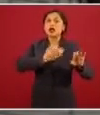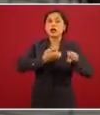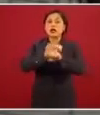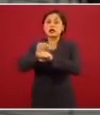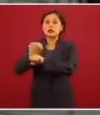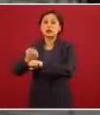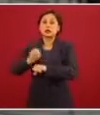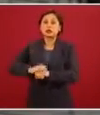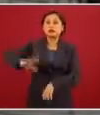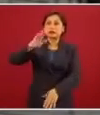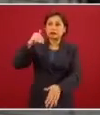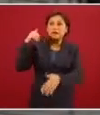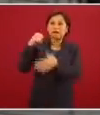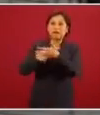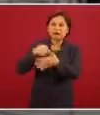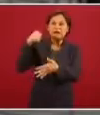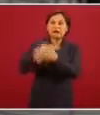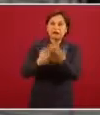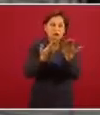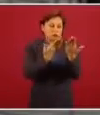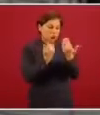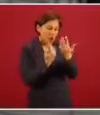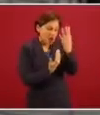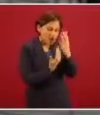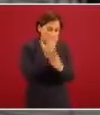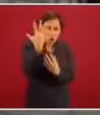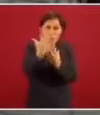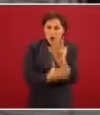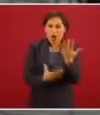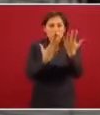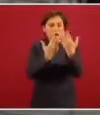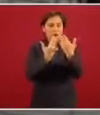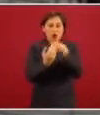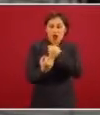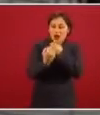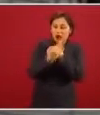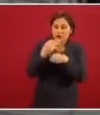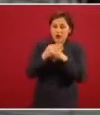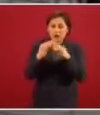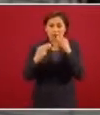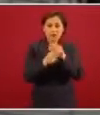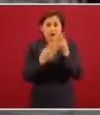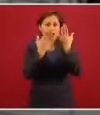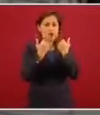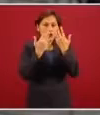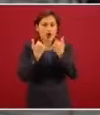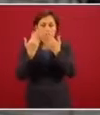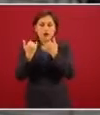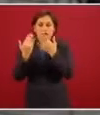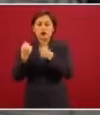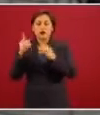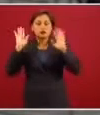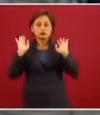donde dicen que no tienen ni siquiera para guantes para protegerse contra el coronavirus? Y la segunda, en el modelo matemático que